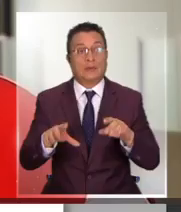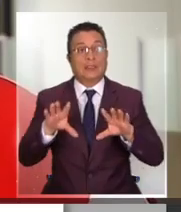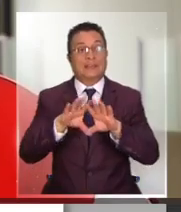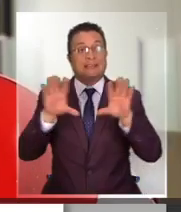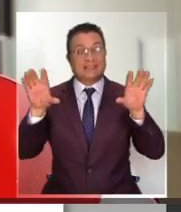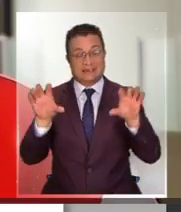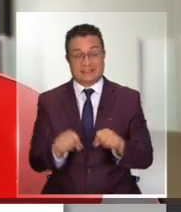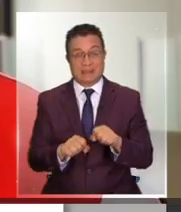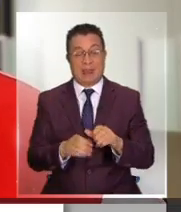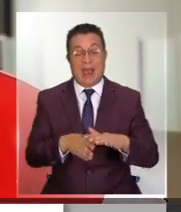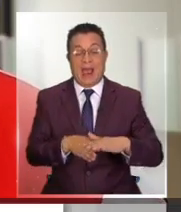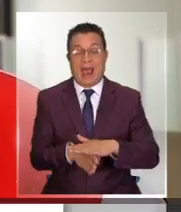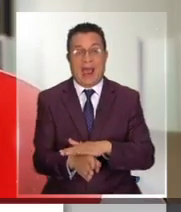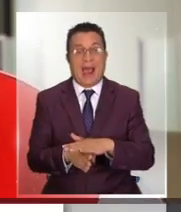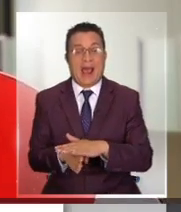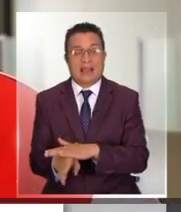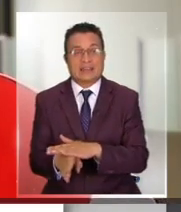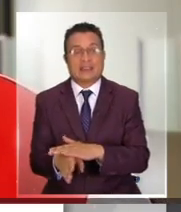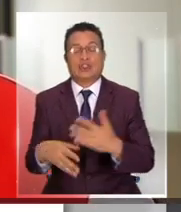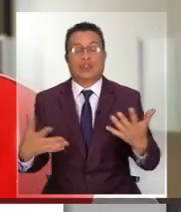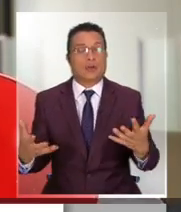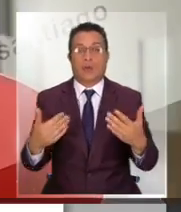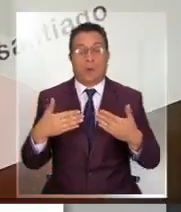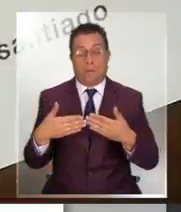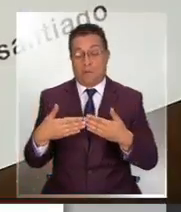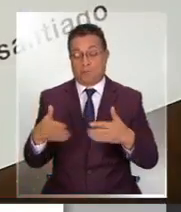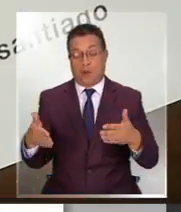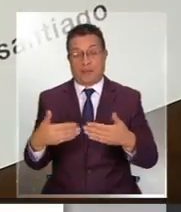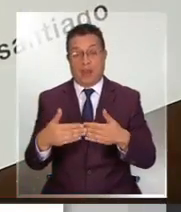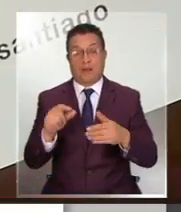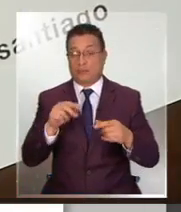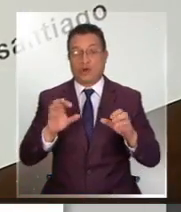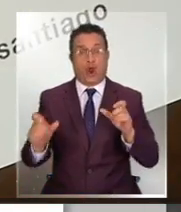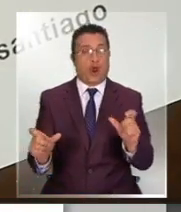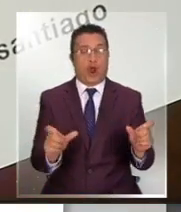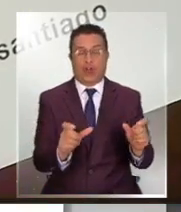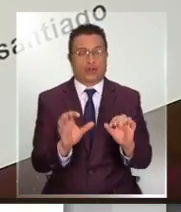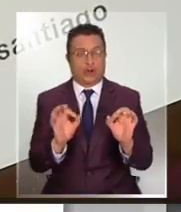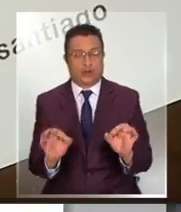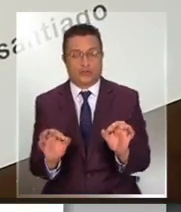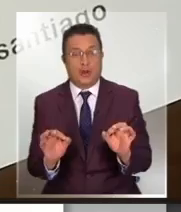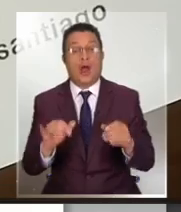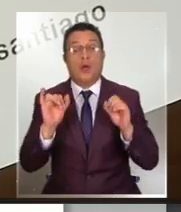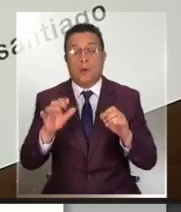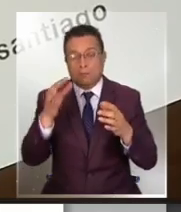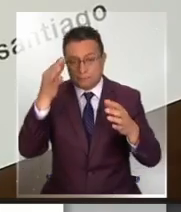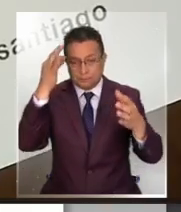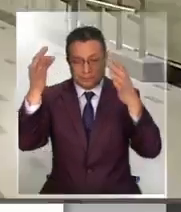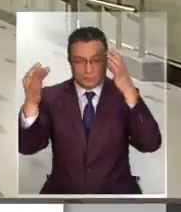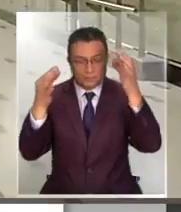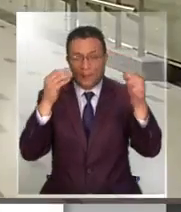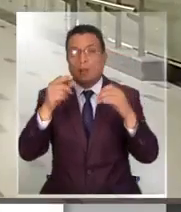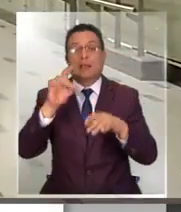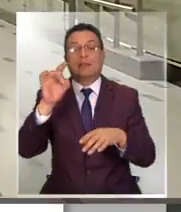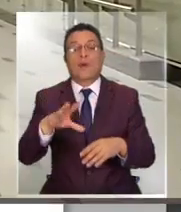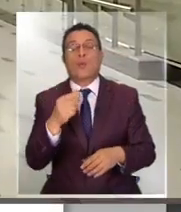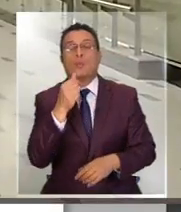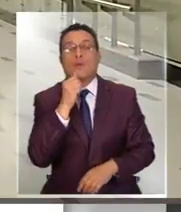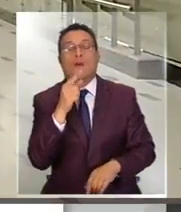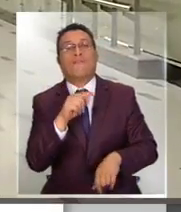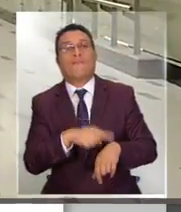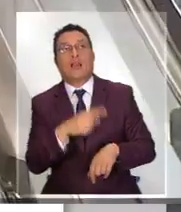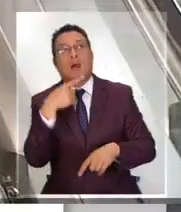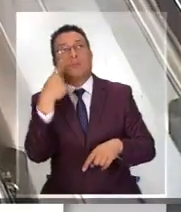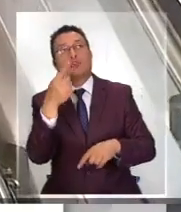sistemas de acceso con digamos, las puertas bidireccionales de control. Detalles como, por ejemplo, saber cuánto falta para el